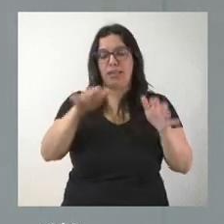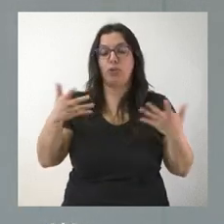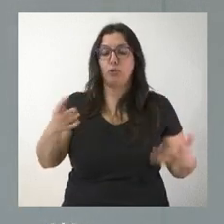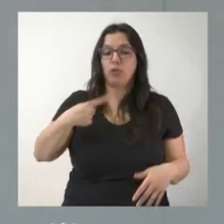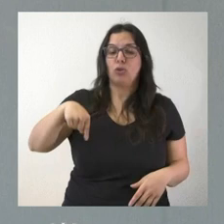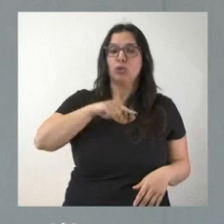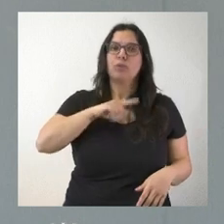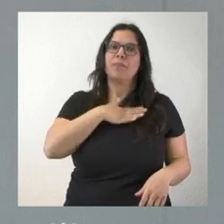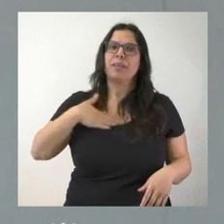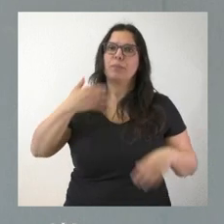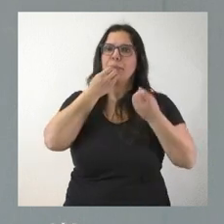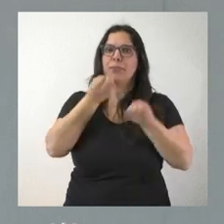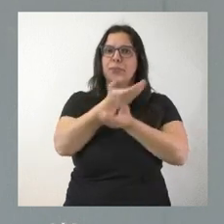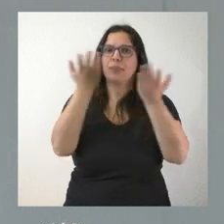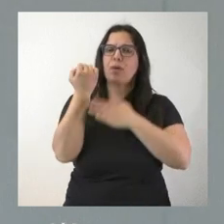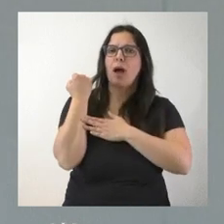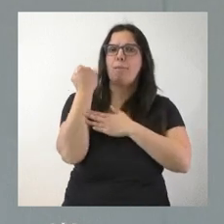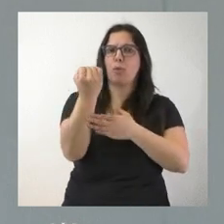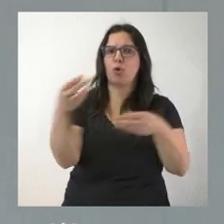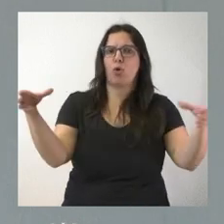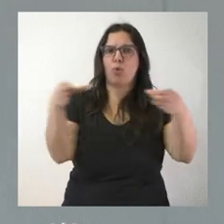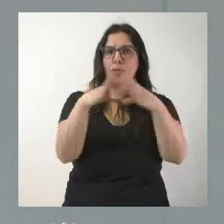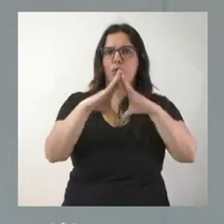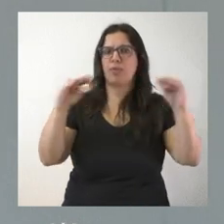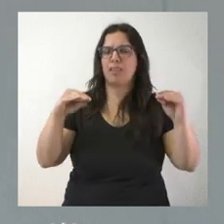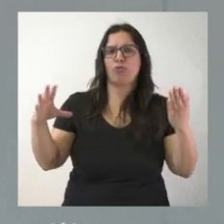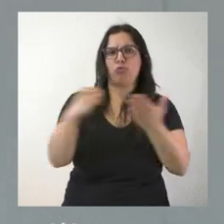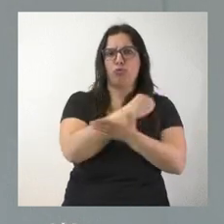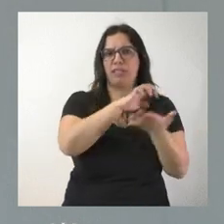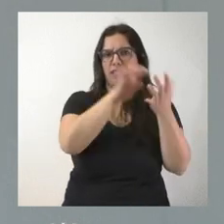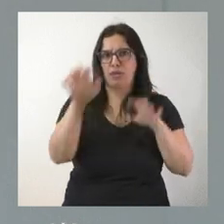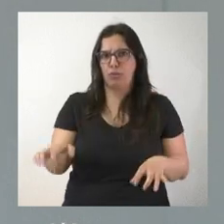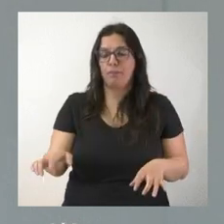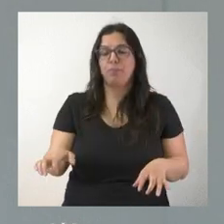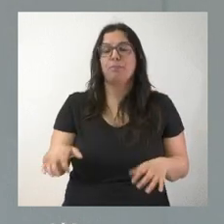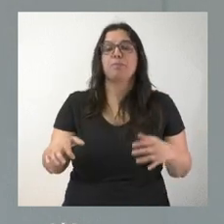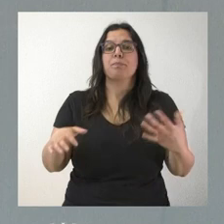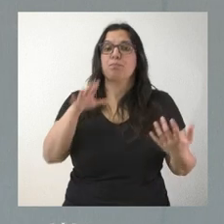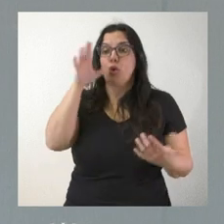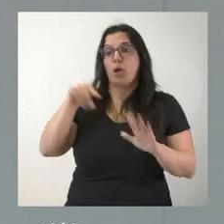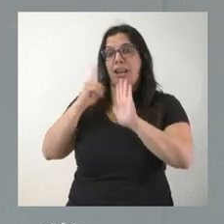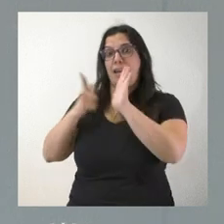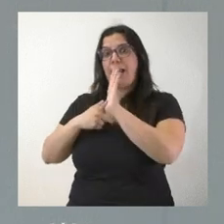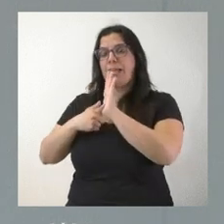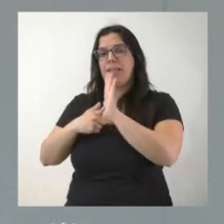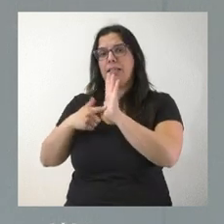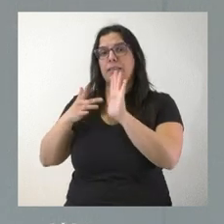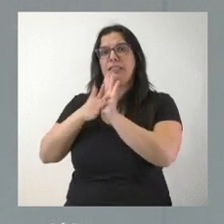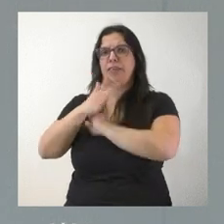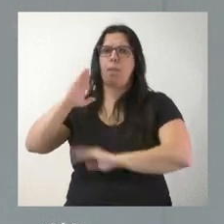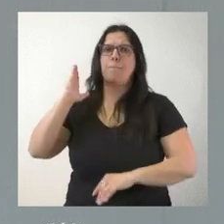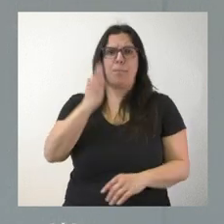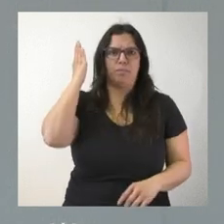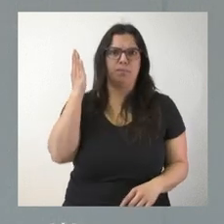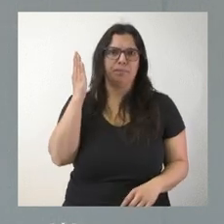mandar nuestro apoyo a toda la comunidad universitaria de Castilla y oro frente a este perjuicio que se le casa se le causa